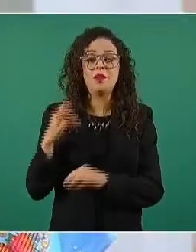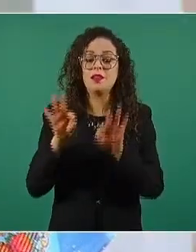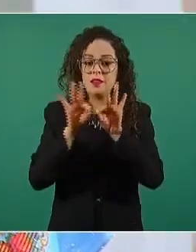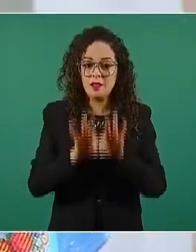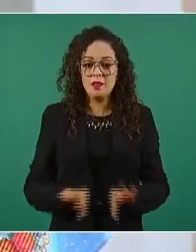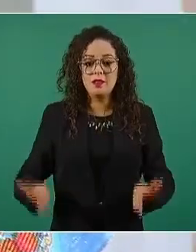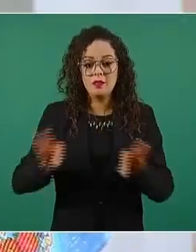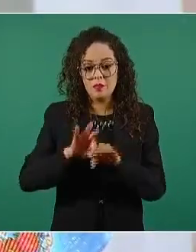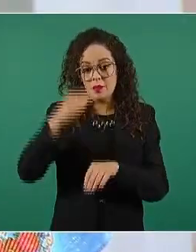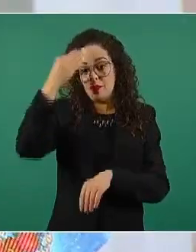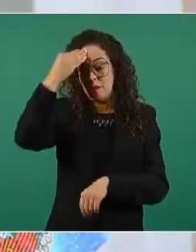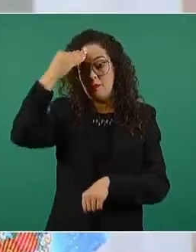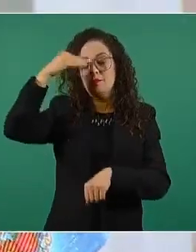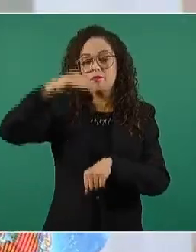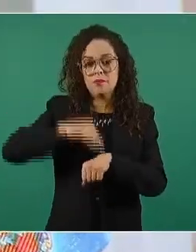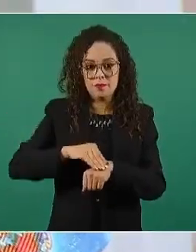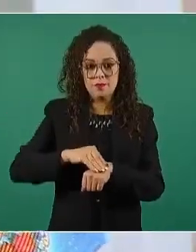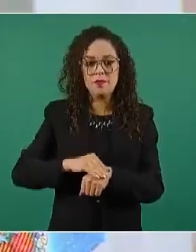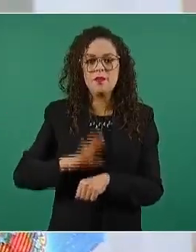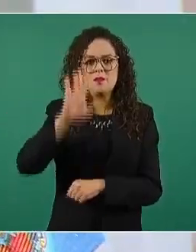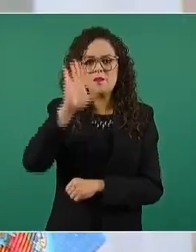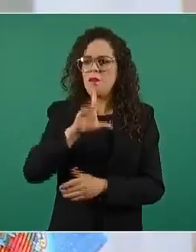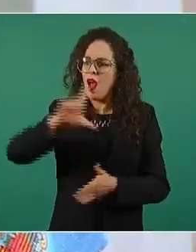Debe ser una lección.